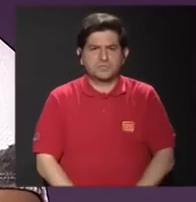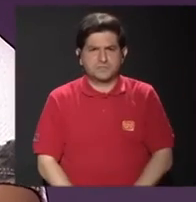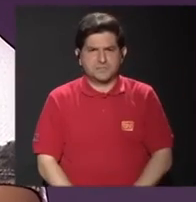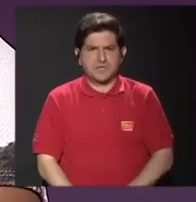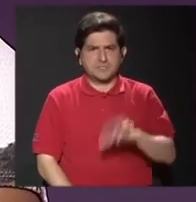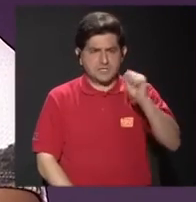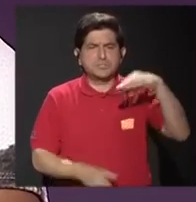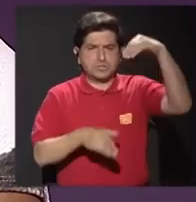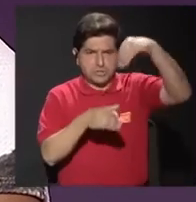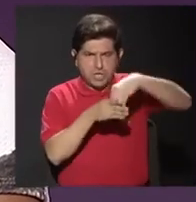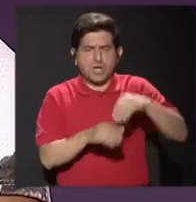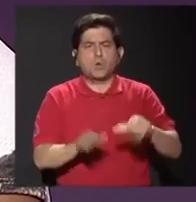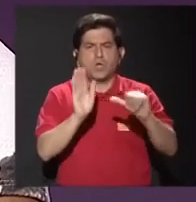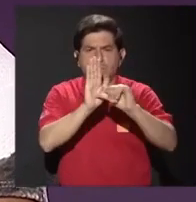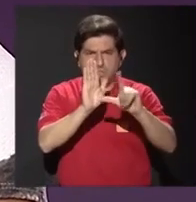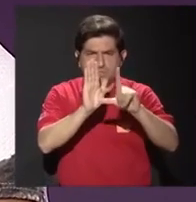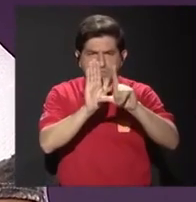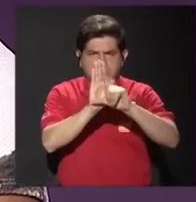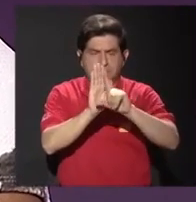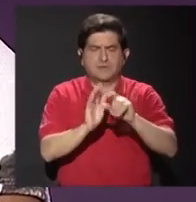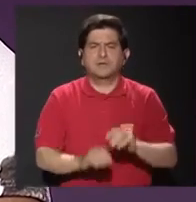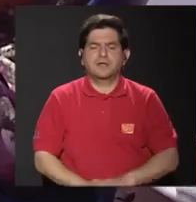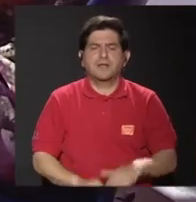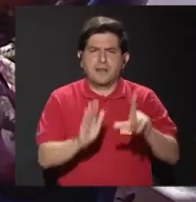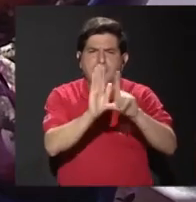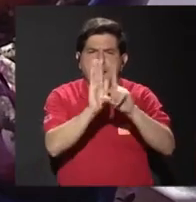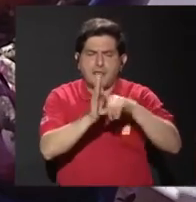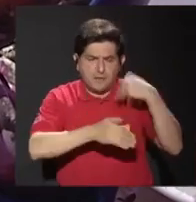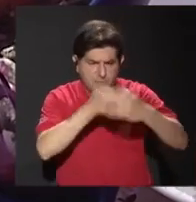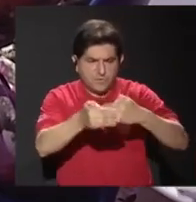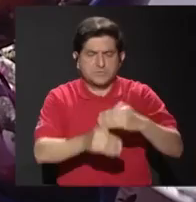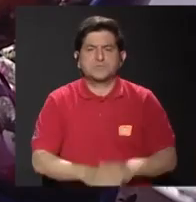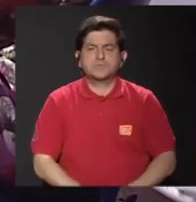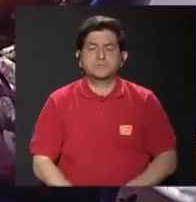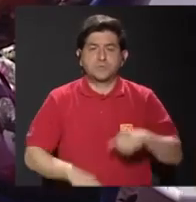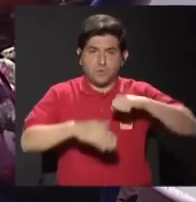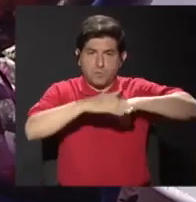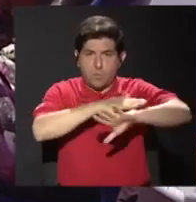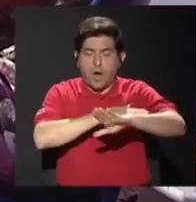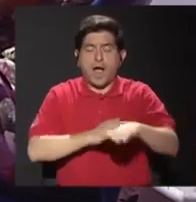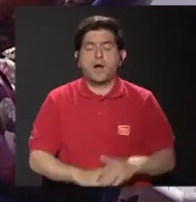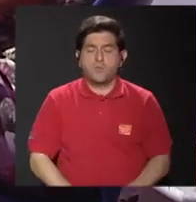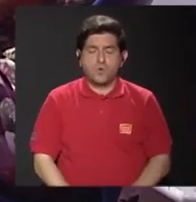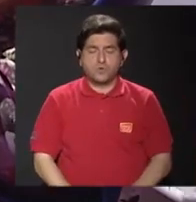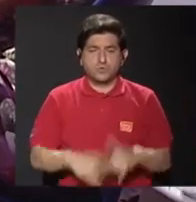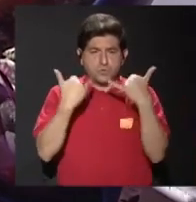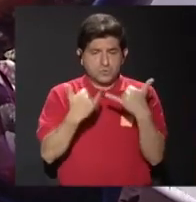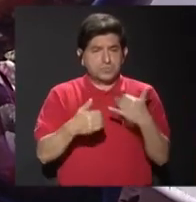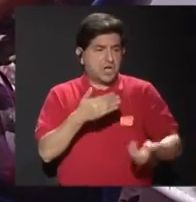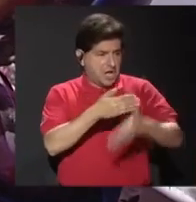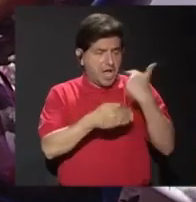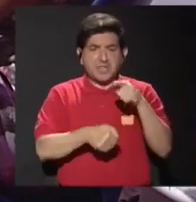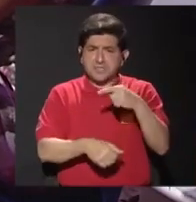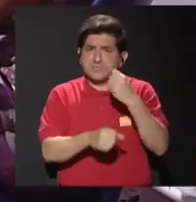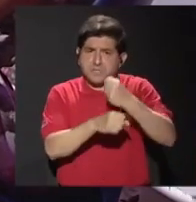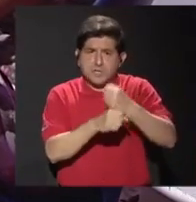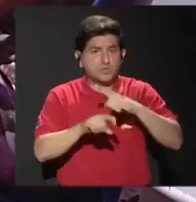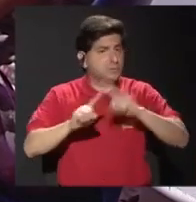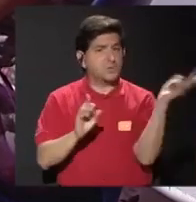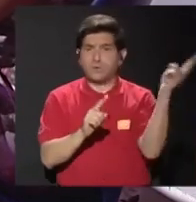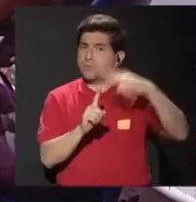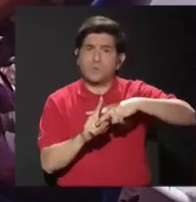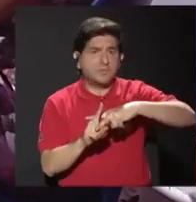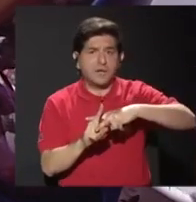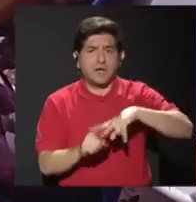están incluidos en nuestra legislación por ejemplo en la aplicación del aborto impune eso sí está legislado y no se está aplicando